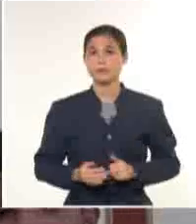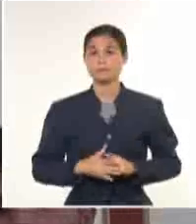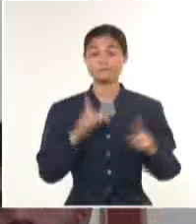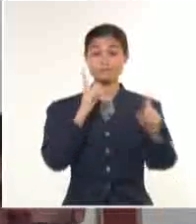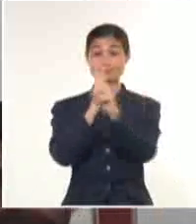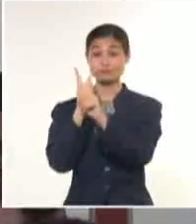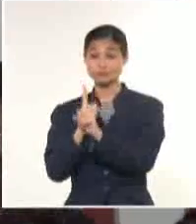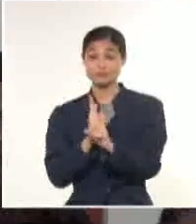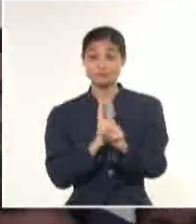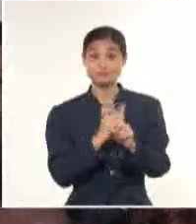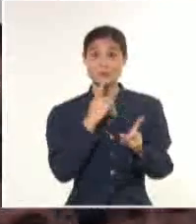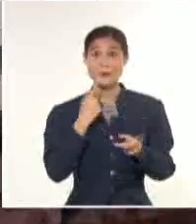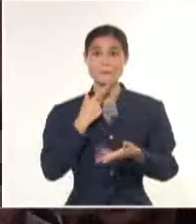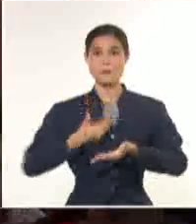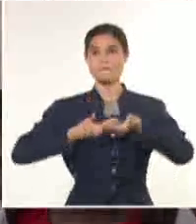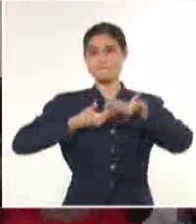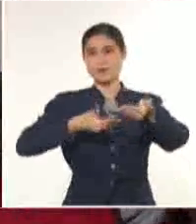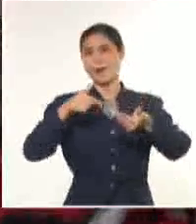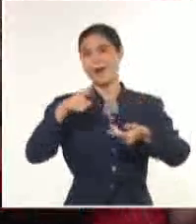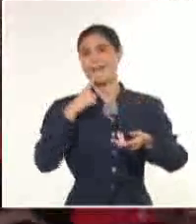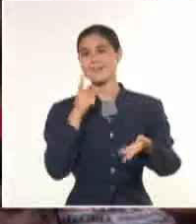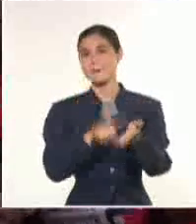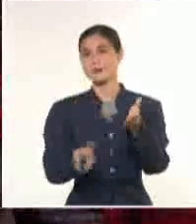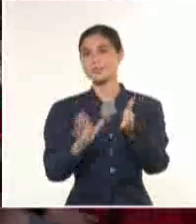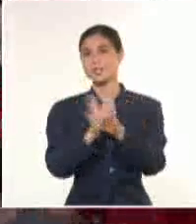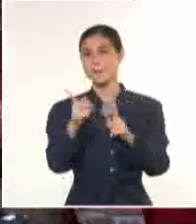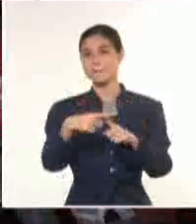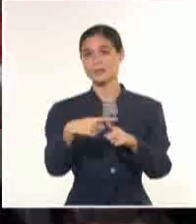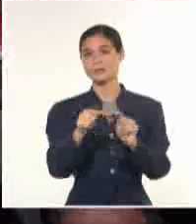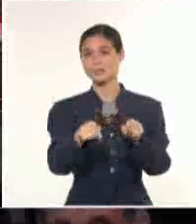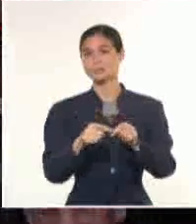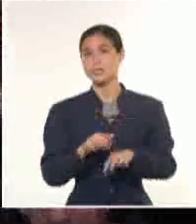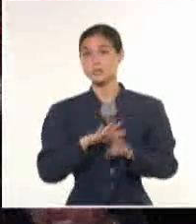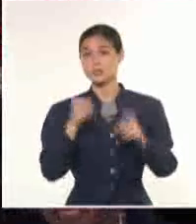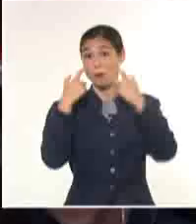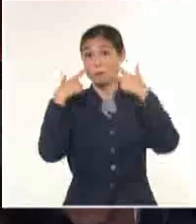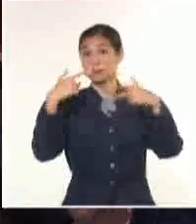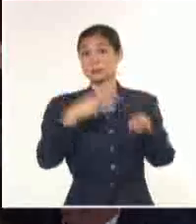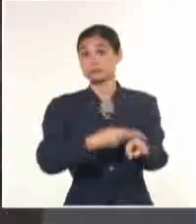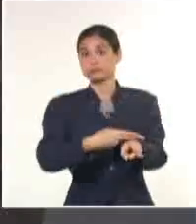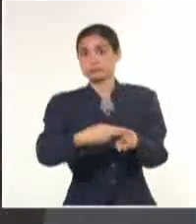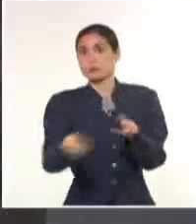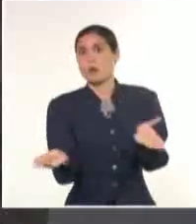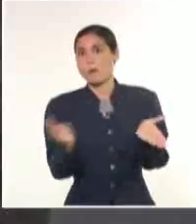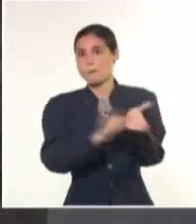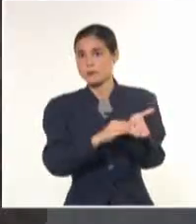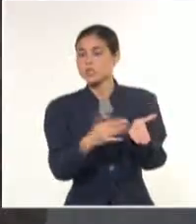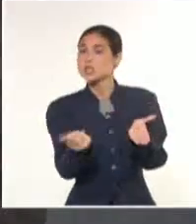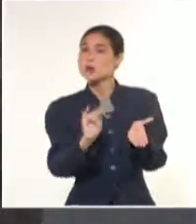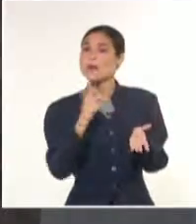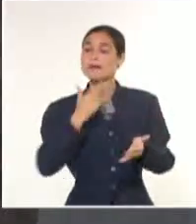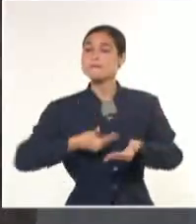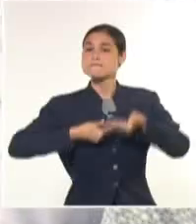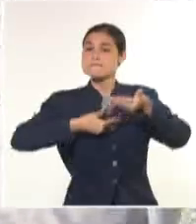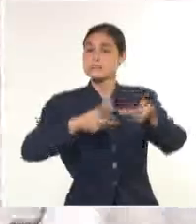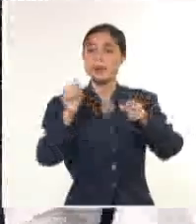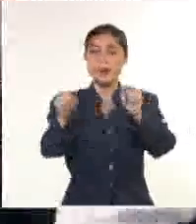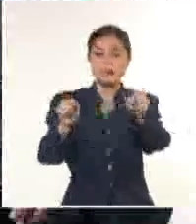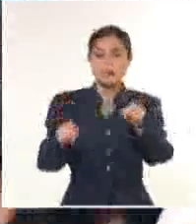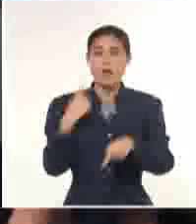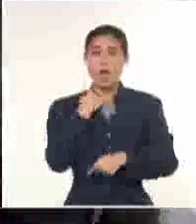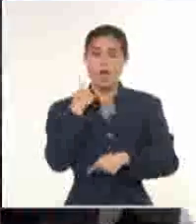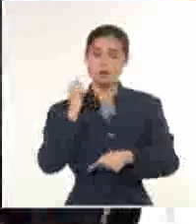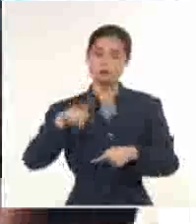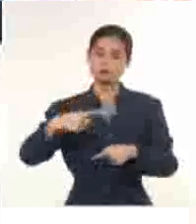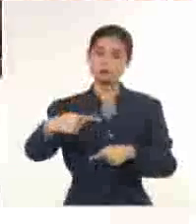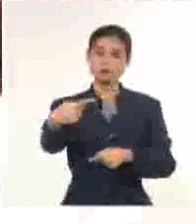José Antonio en su ciudad natal, tierra donde es todo un símbolo y se le realizan múltiples homenajes todos los años. Tras salir